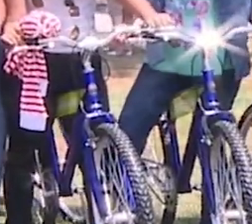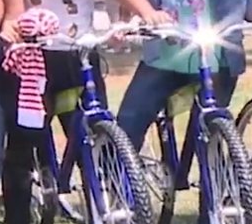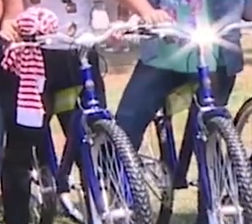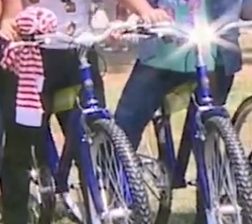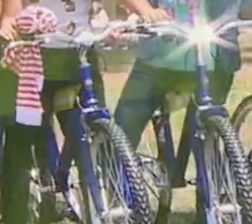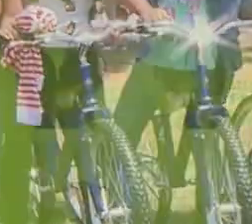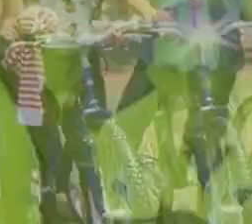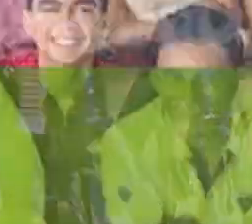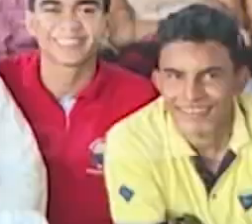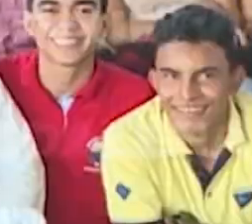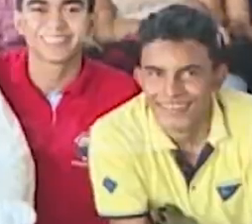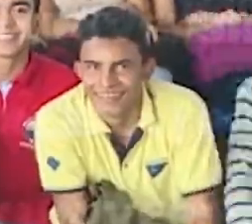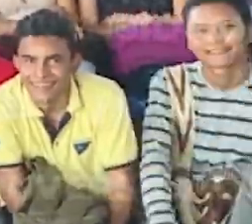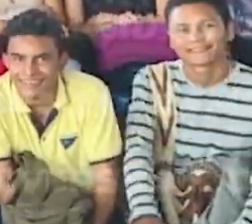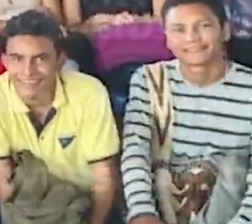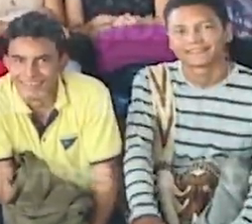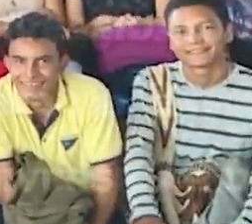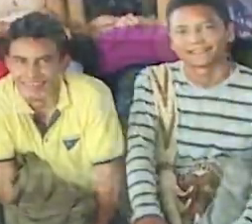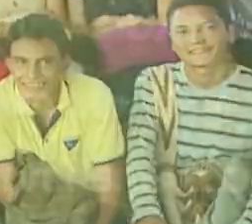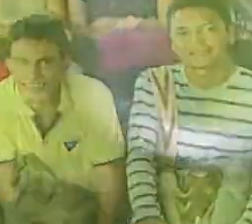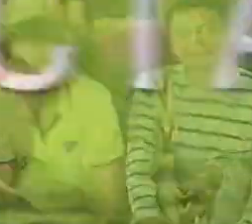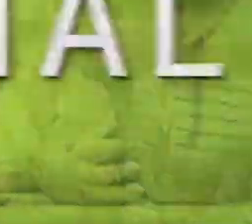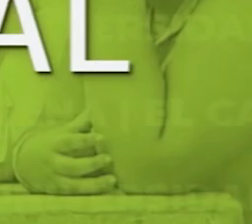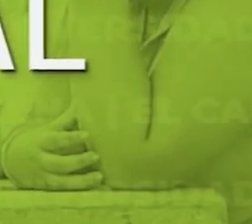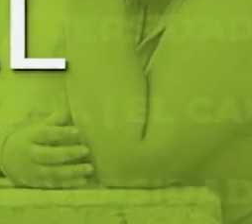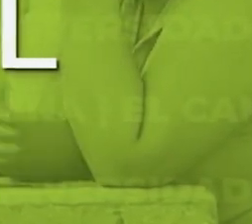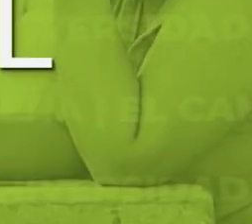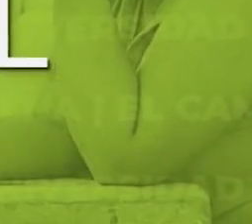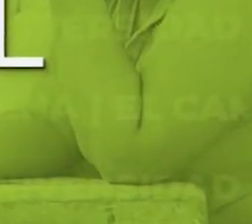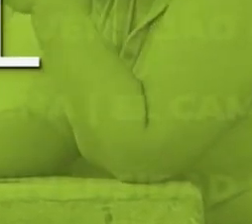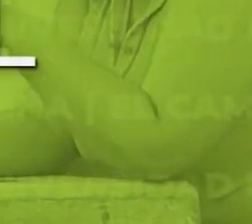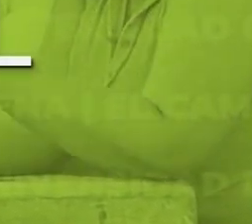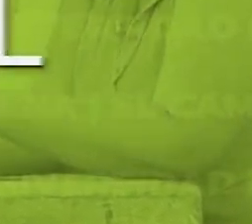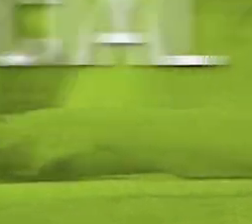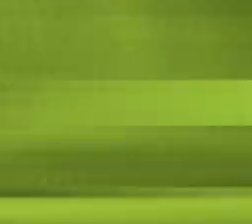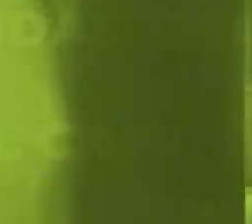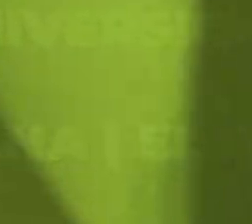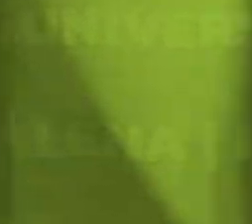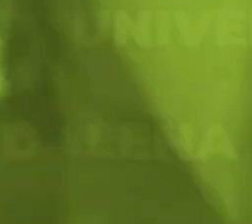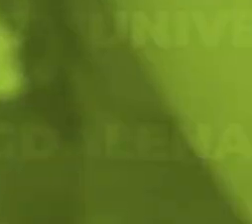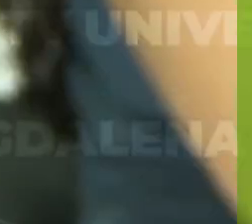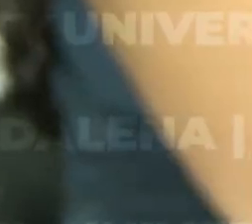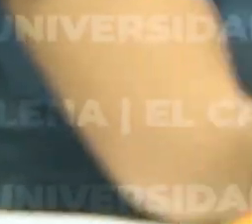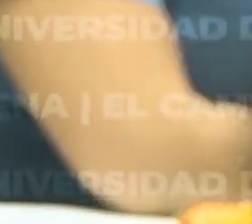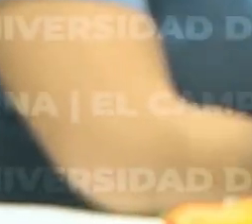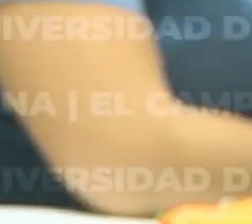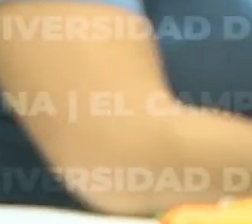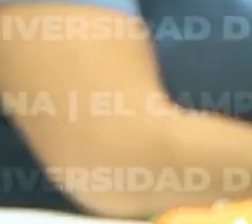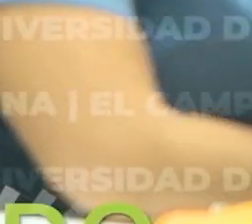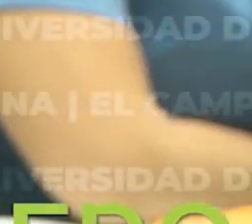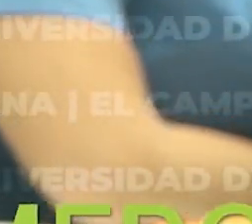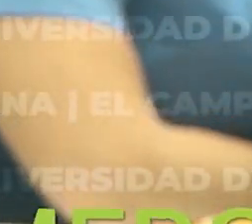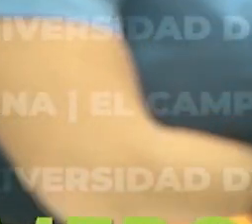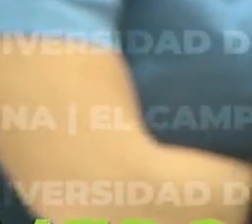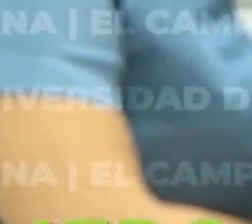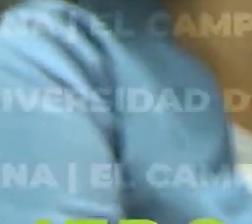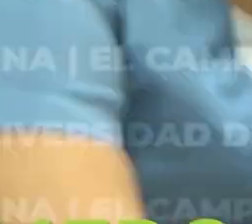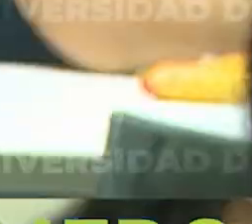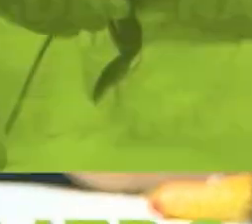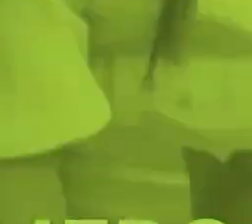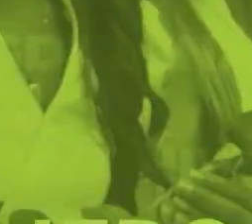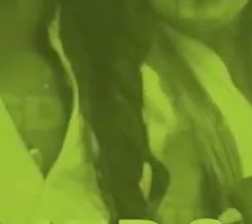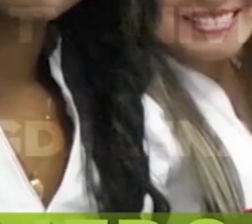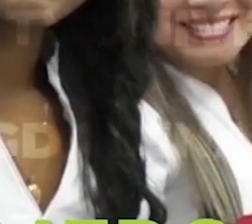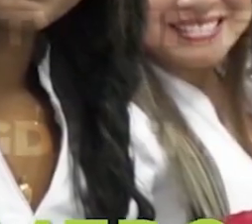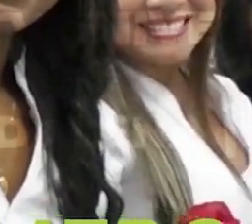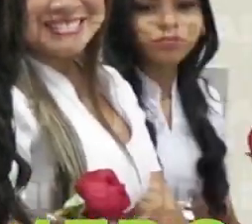gracias por sacarnos adelante. Valor social. Y ese joven que llegó aquí se formó, siendo